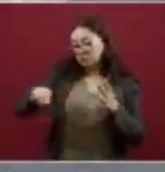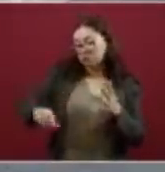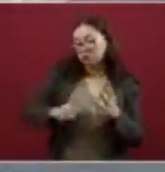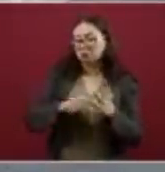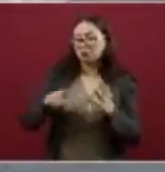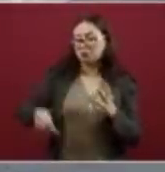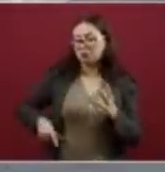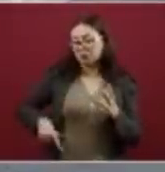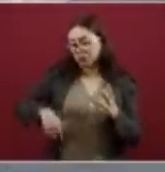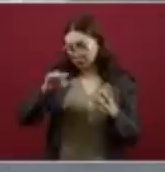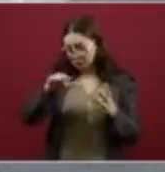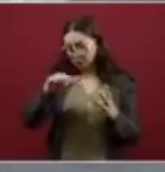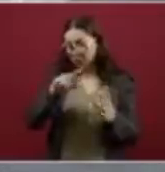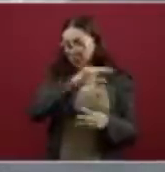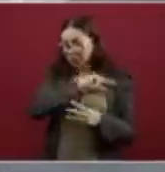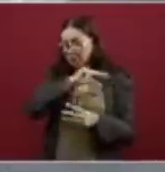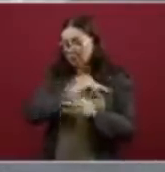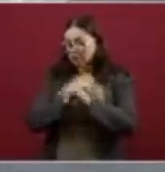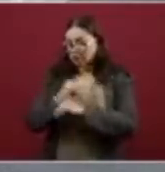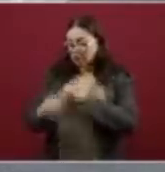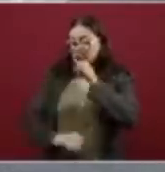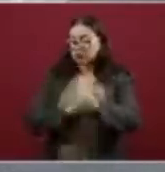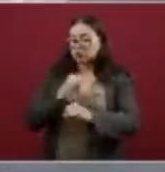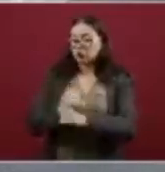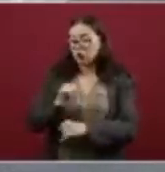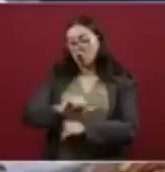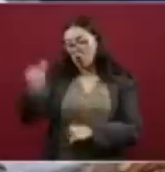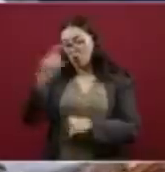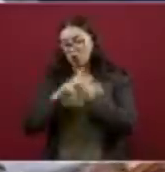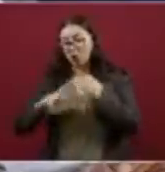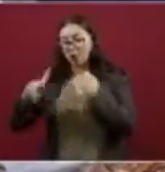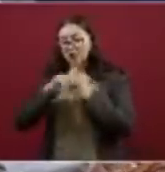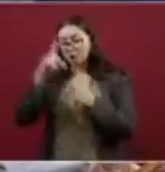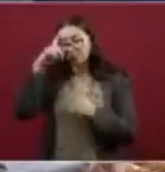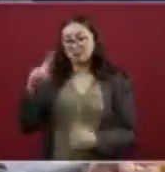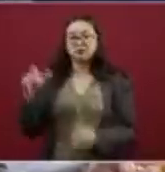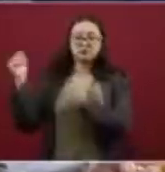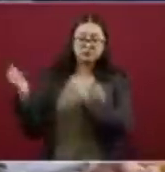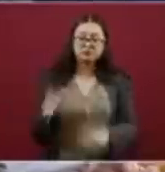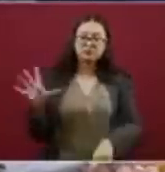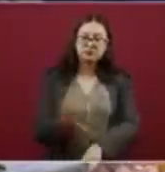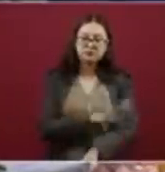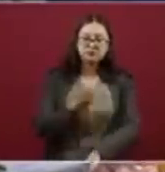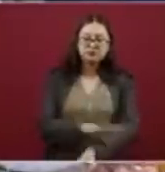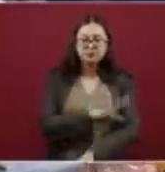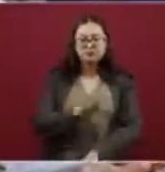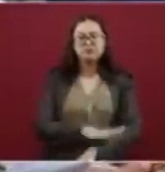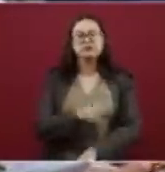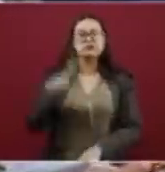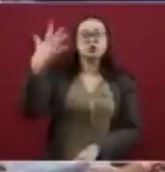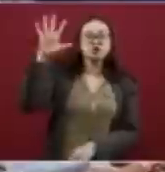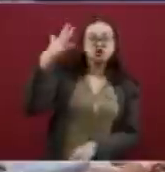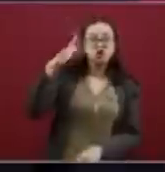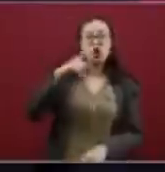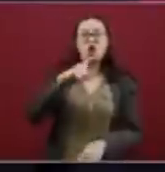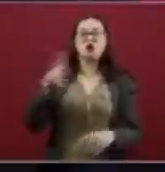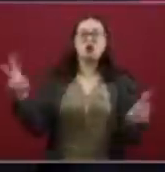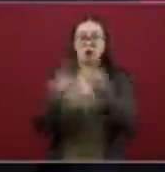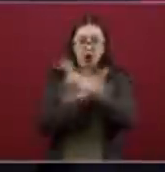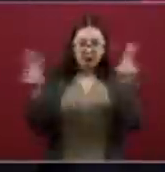privada y extranjera para las energías renovables como la solar y la eólica?